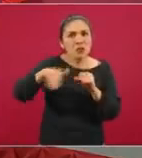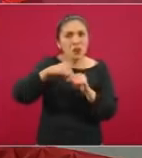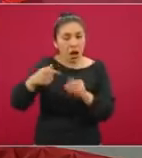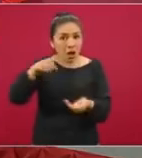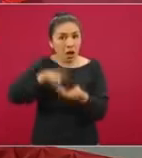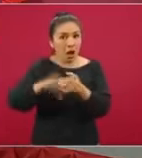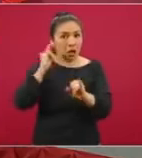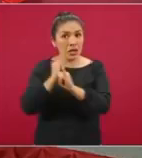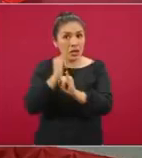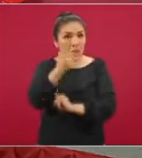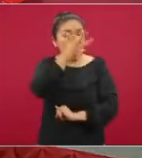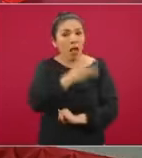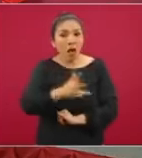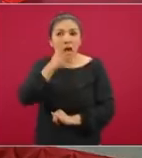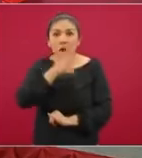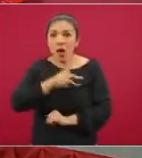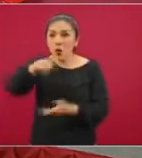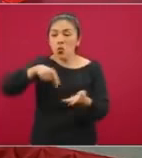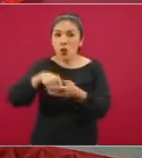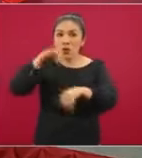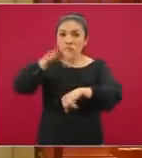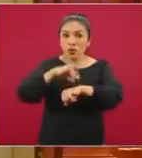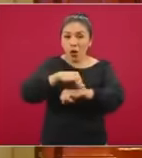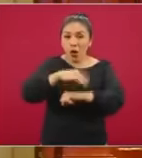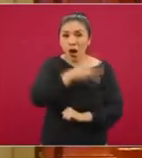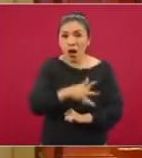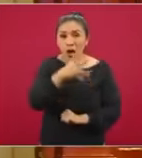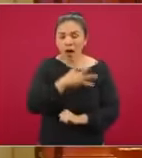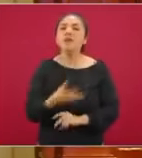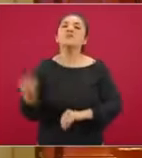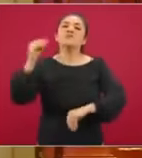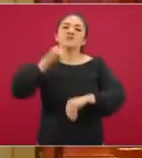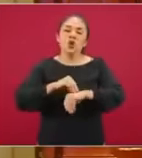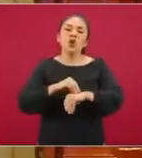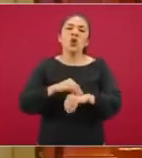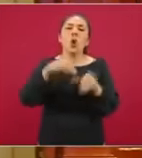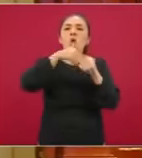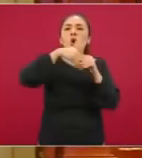estén presentes en las unidades médicas, se crea el correo